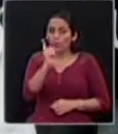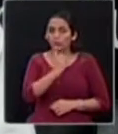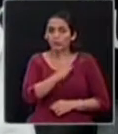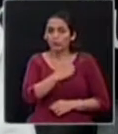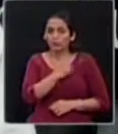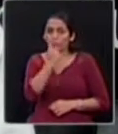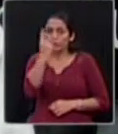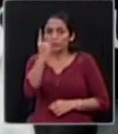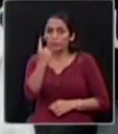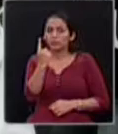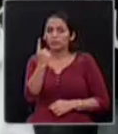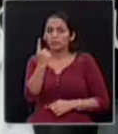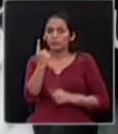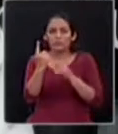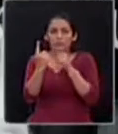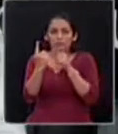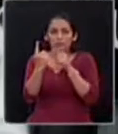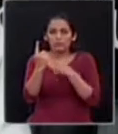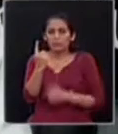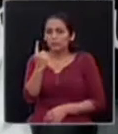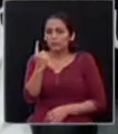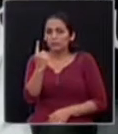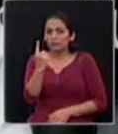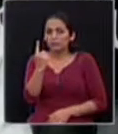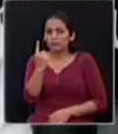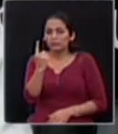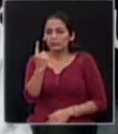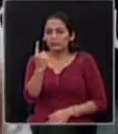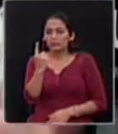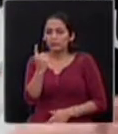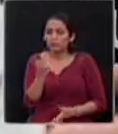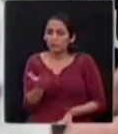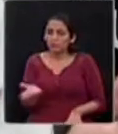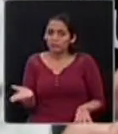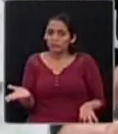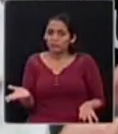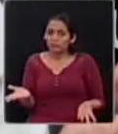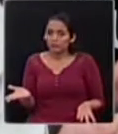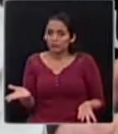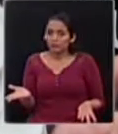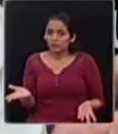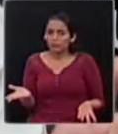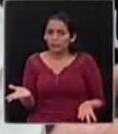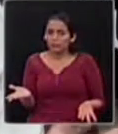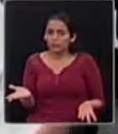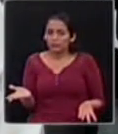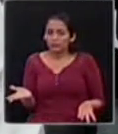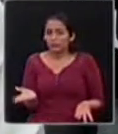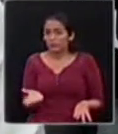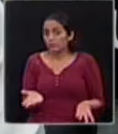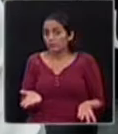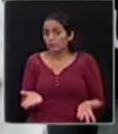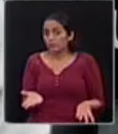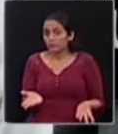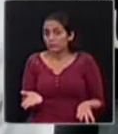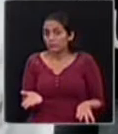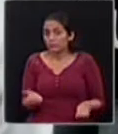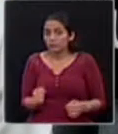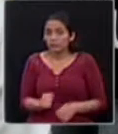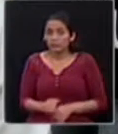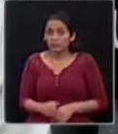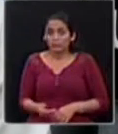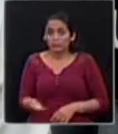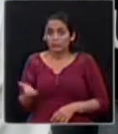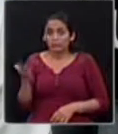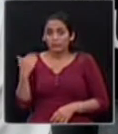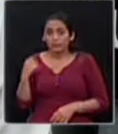y ni siquiera un partido una persona fuera entonces esto ya no es ni como decía no sé mena monroy